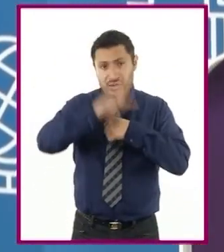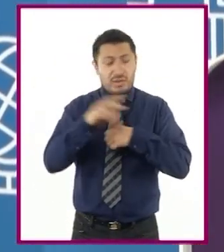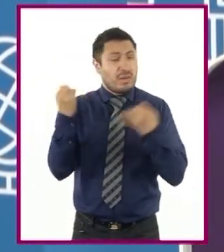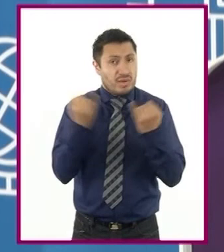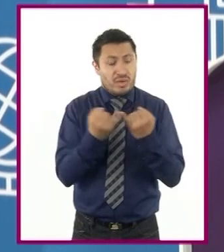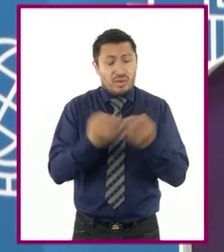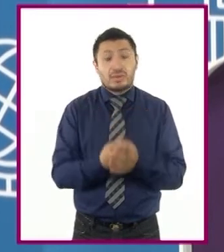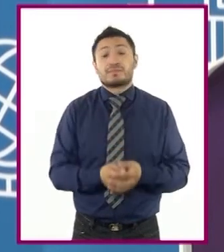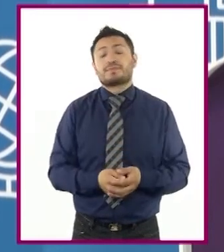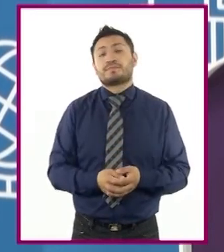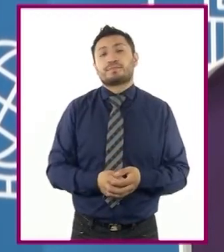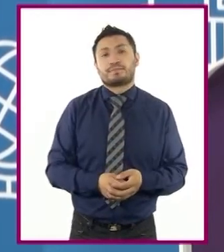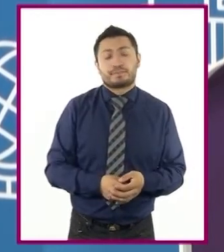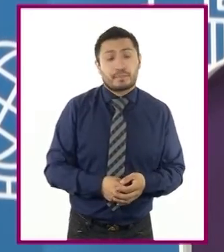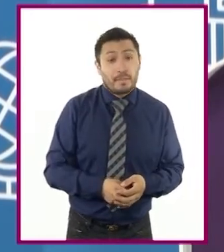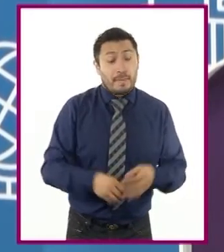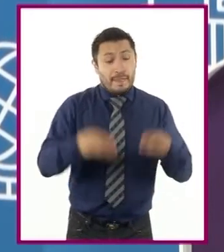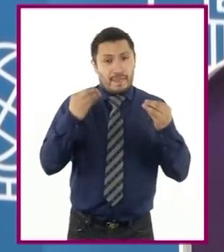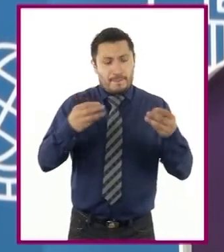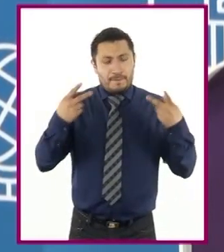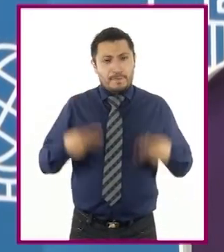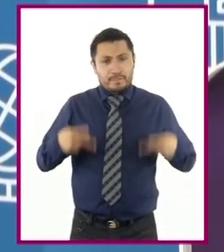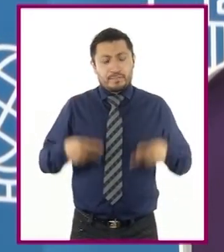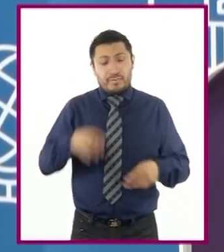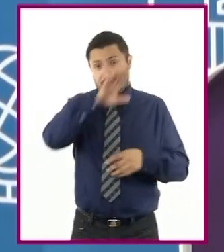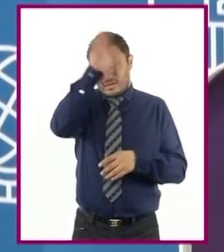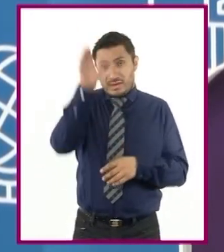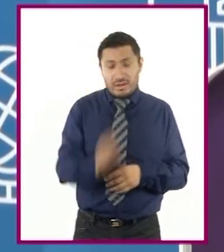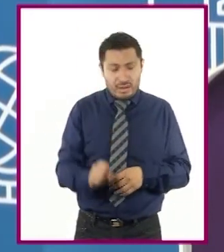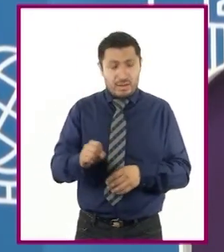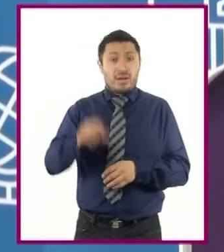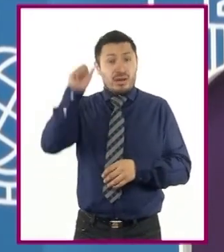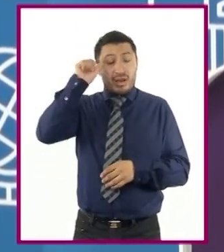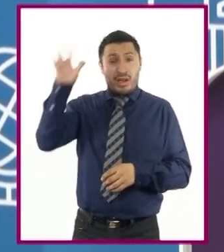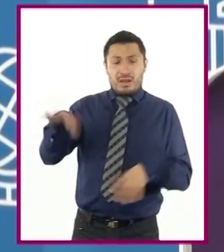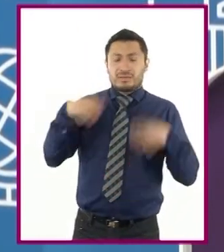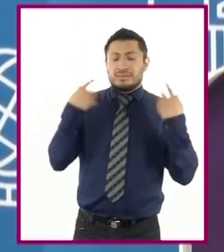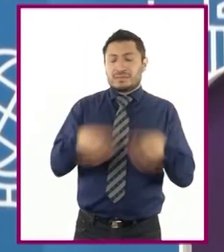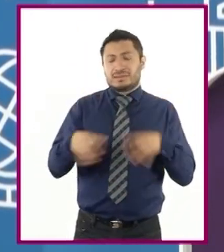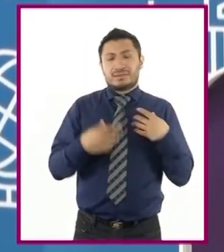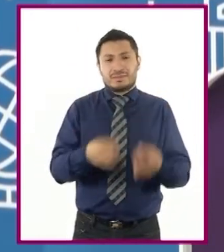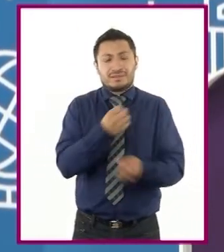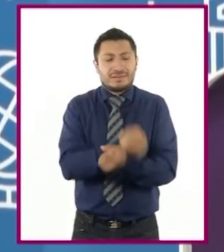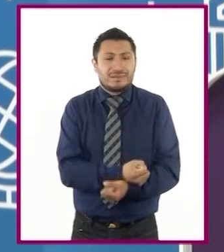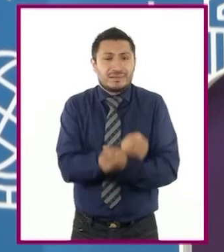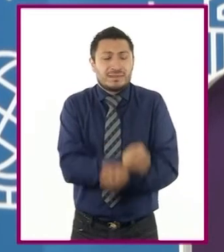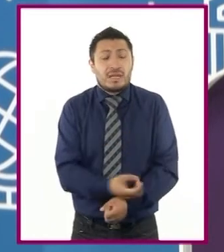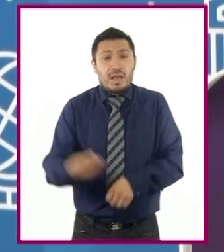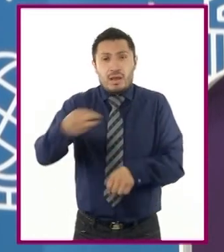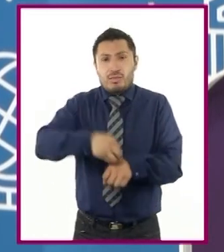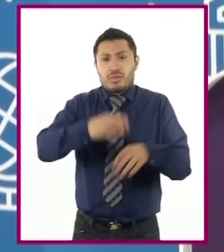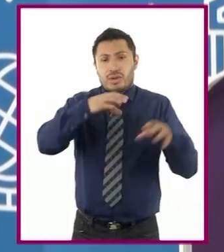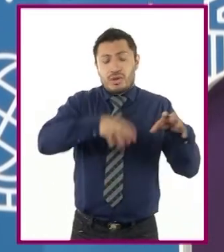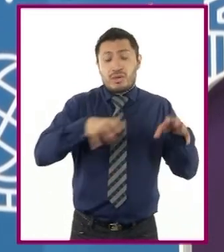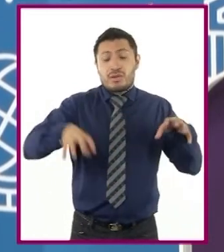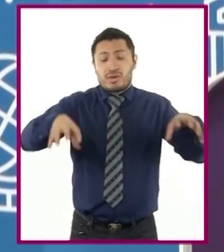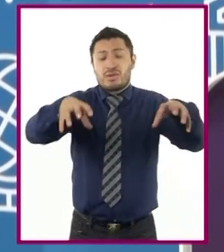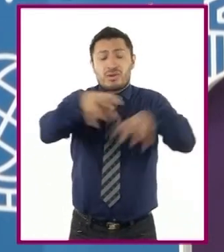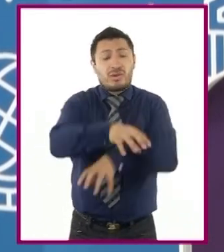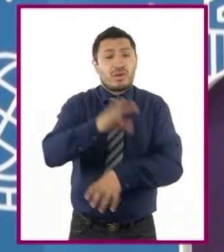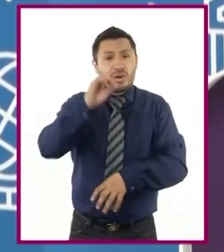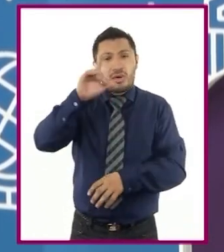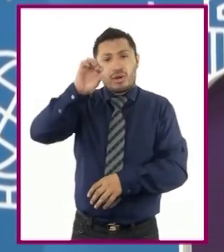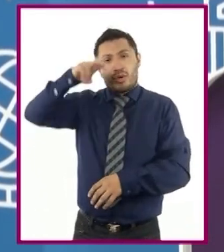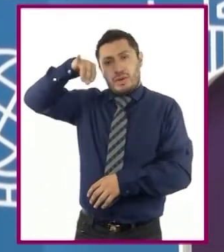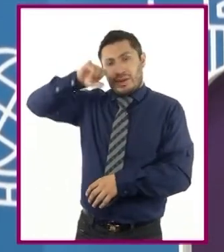Finalmente, la explotación de diversas poblaciones en África y Asia llevaron al establecimiento de colonias, desde las cuales se impondría